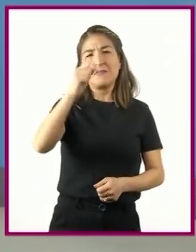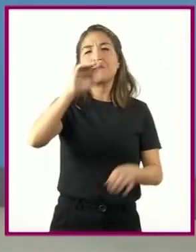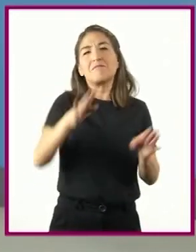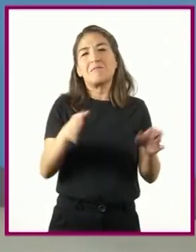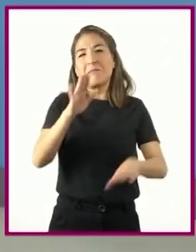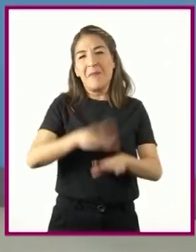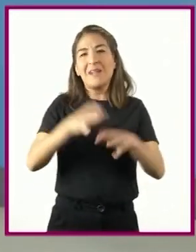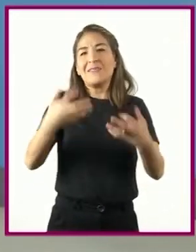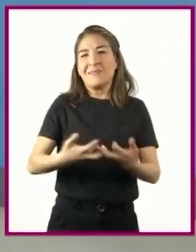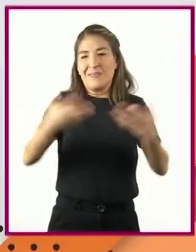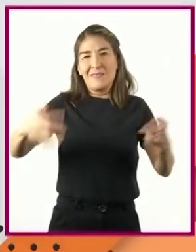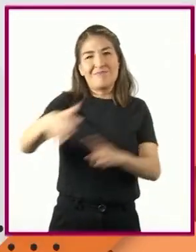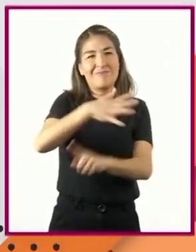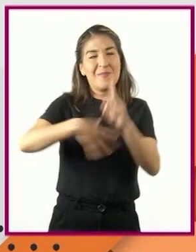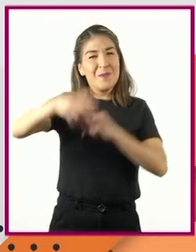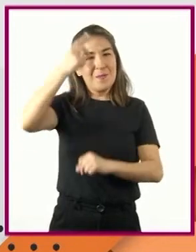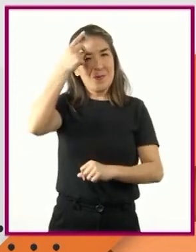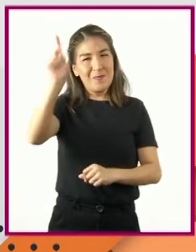grandes extensiones de tierra.